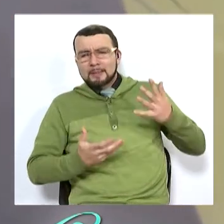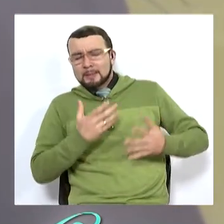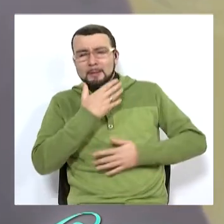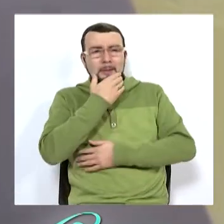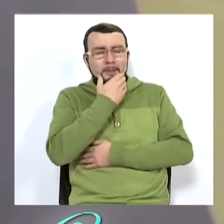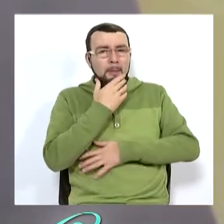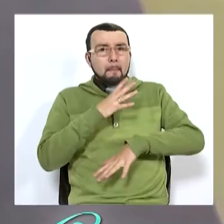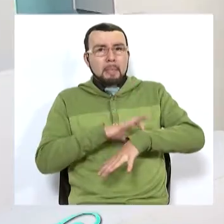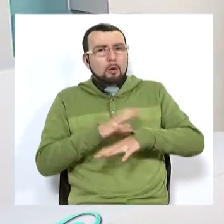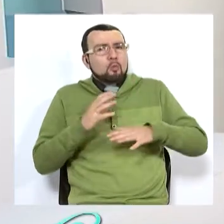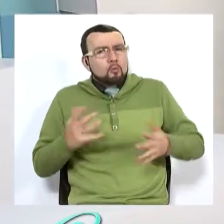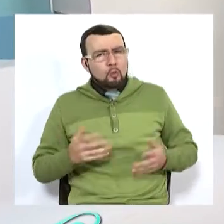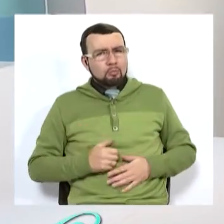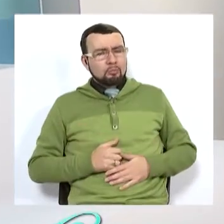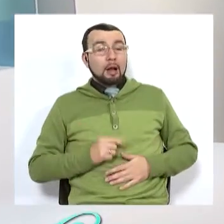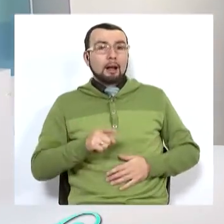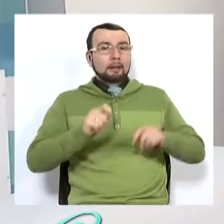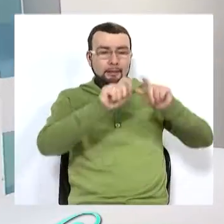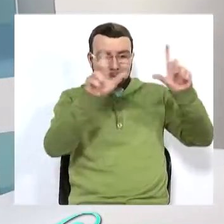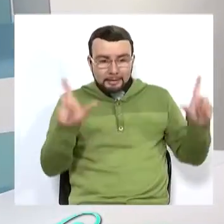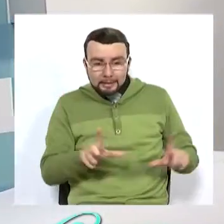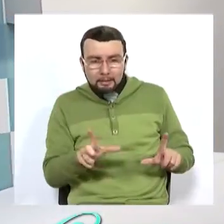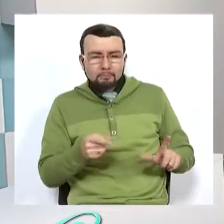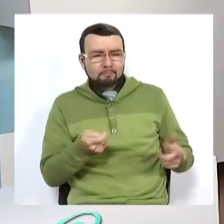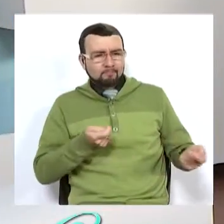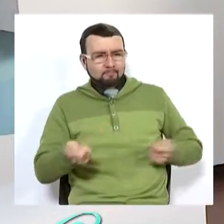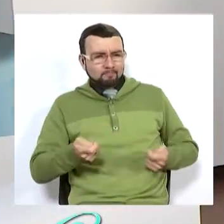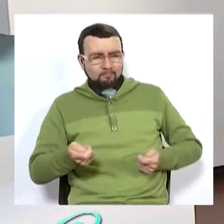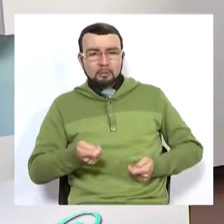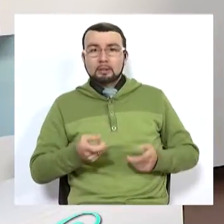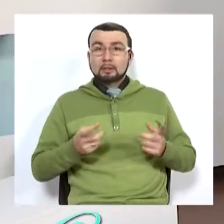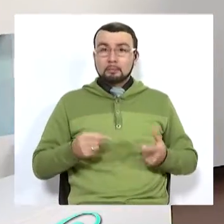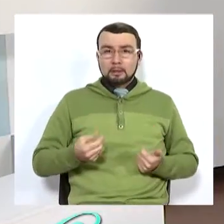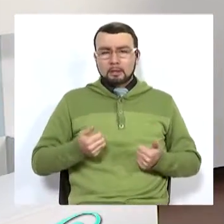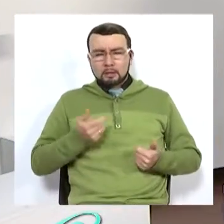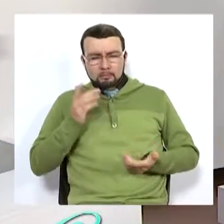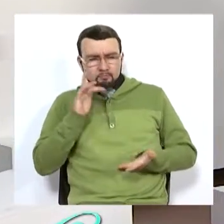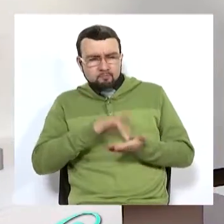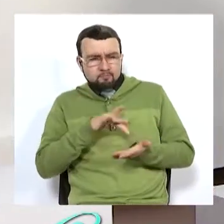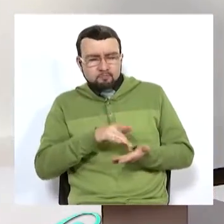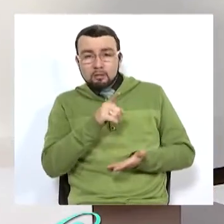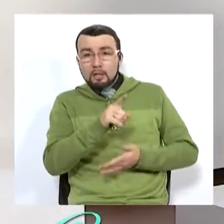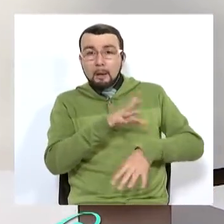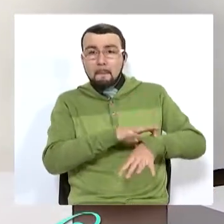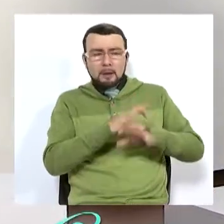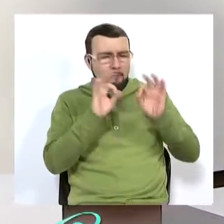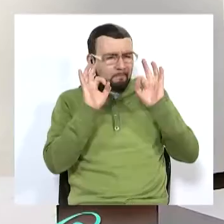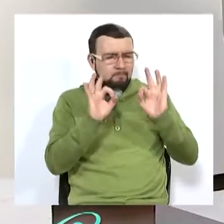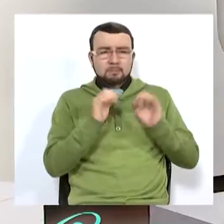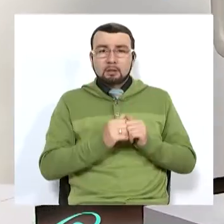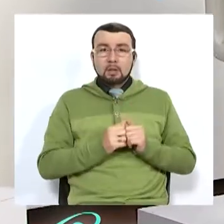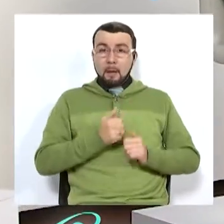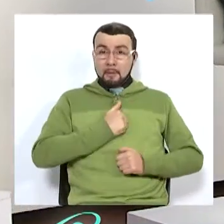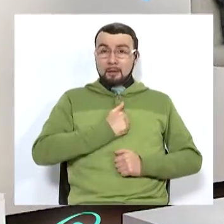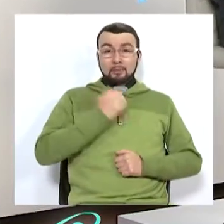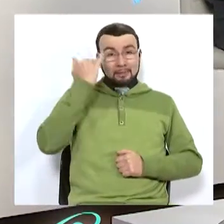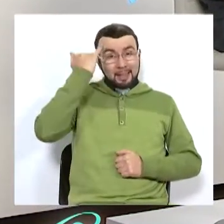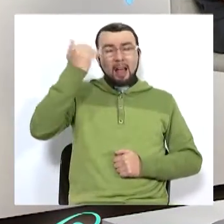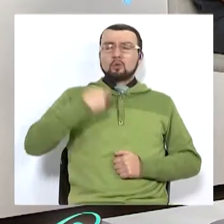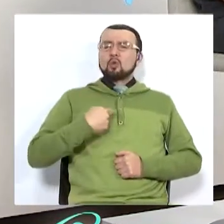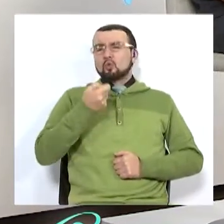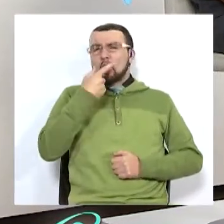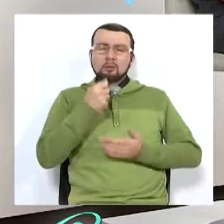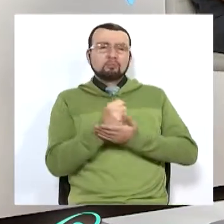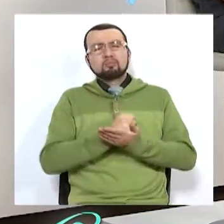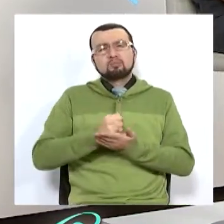que está haciendo? Exámenes de laboratorio y una muy buena consulta médica. No se automediquen porque